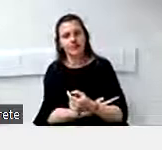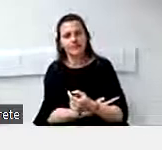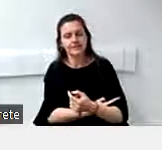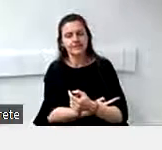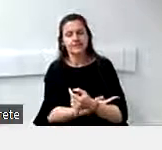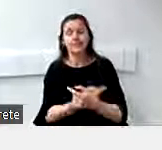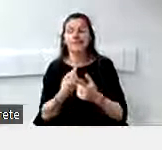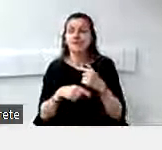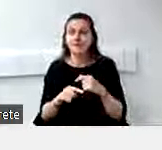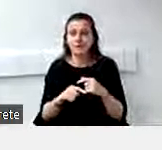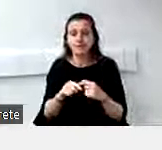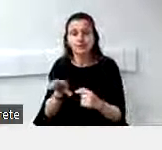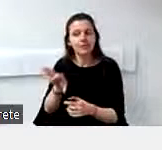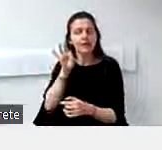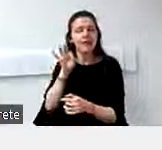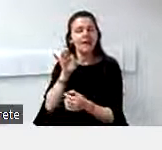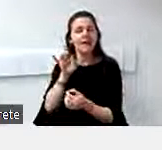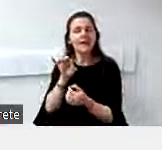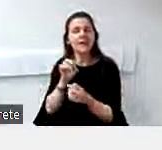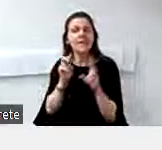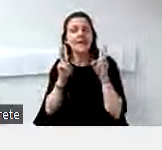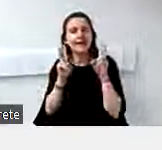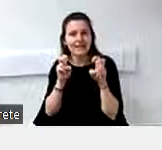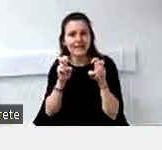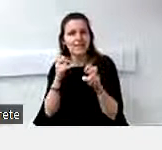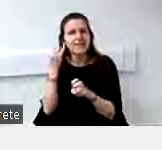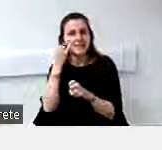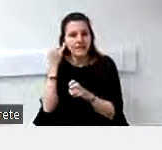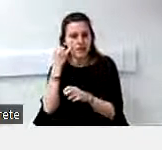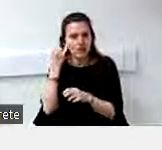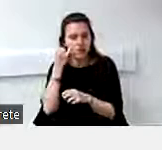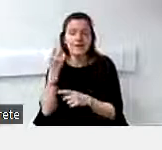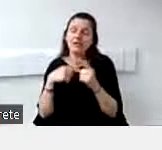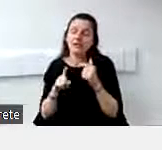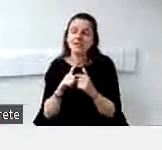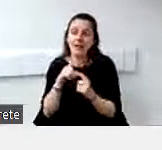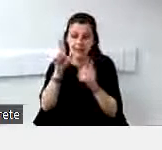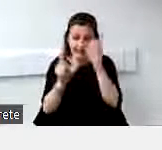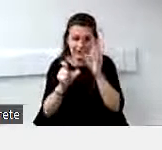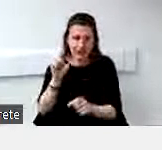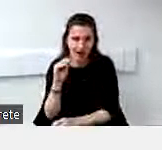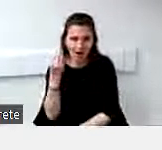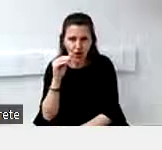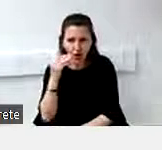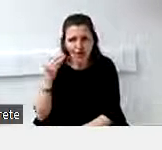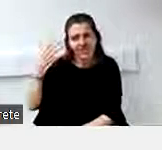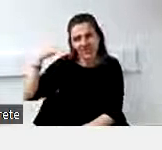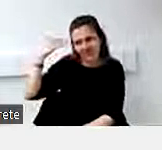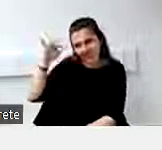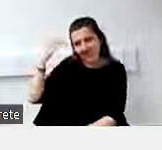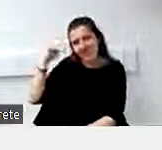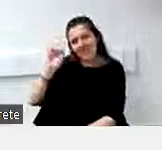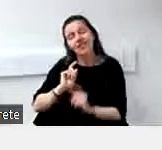que transforma a las personas con discapacidad, a los adolescentes y jóvenes, a las mujeres, en